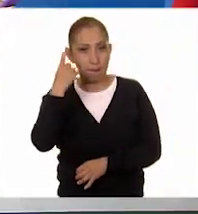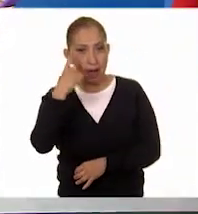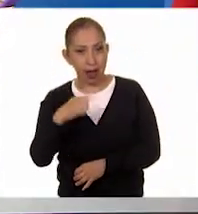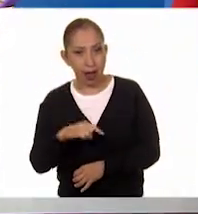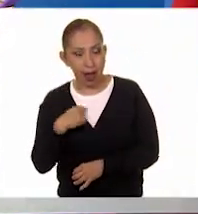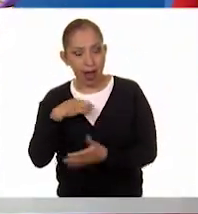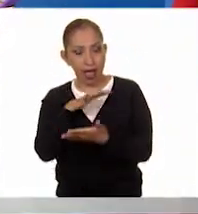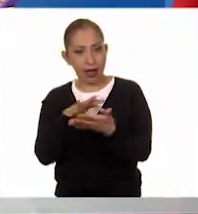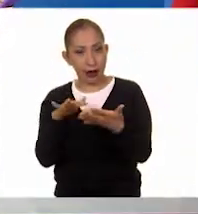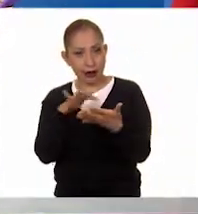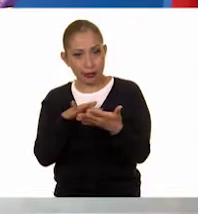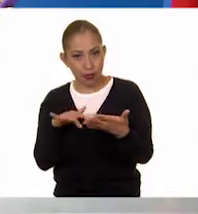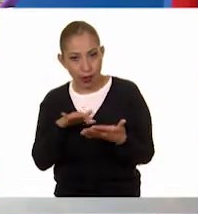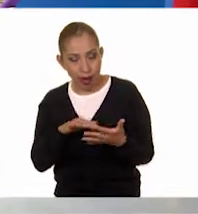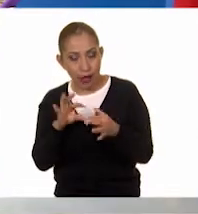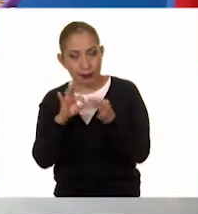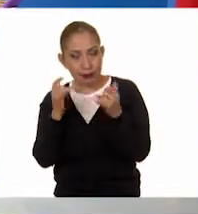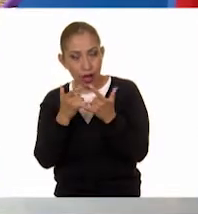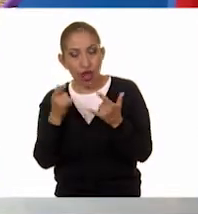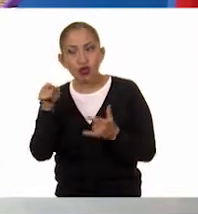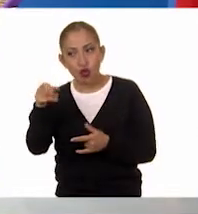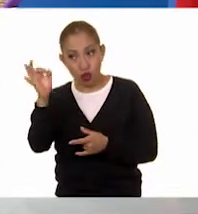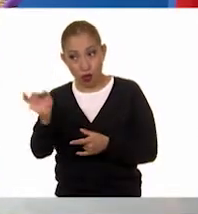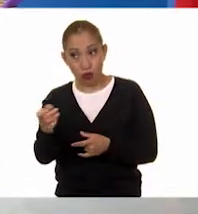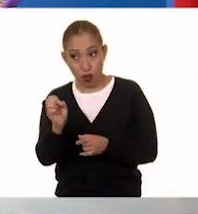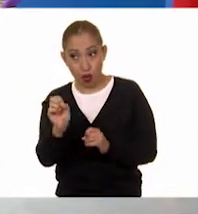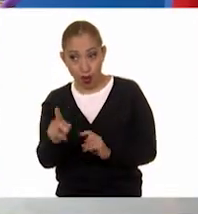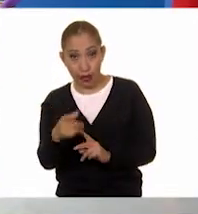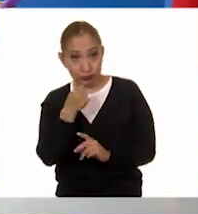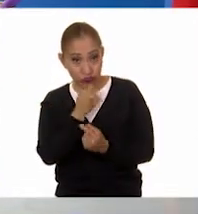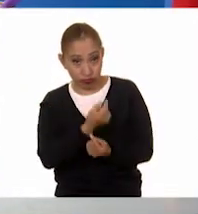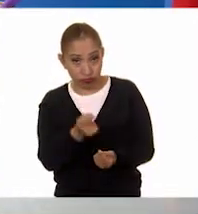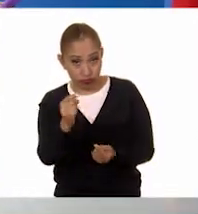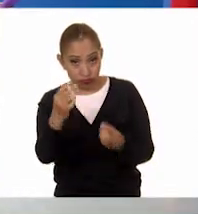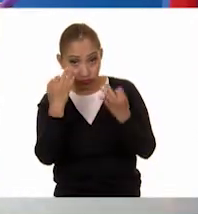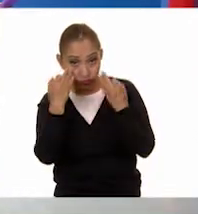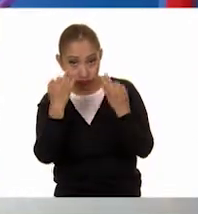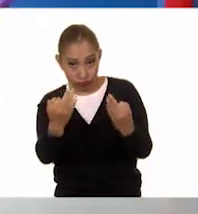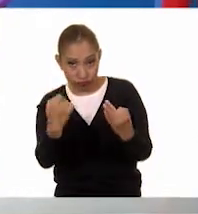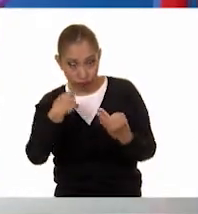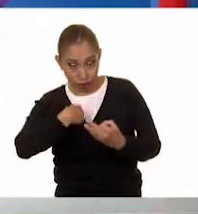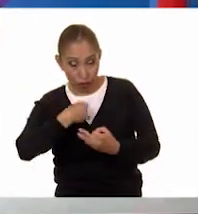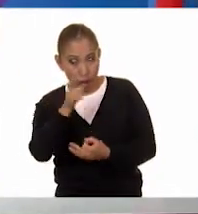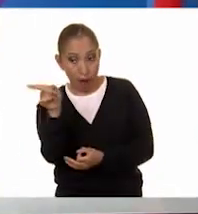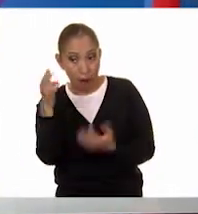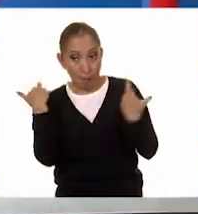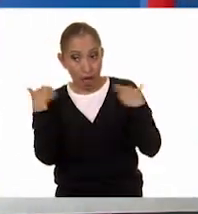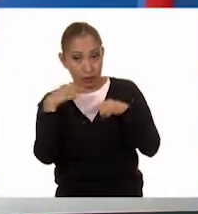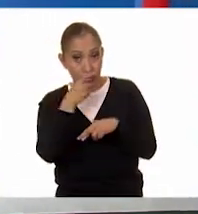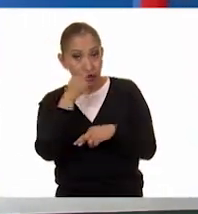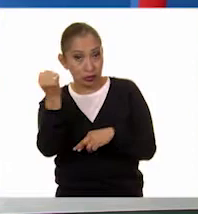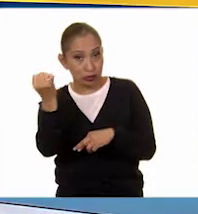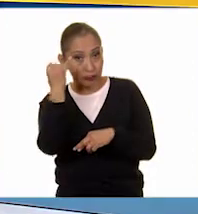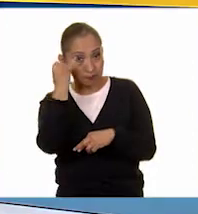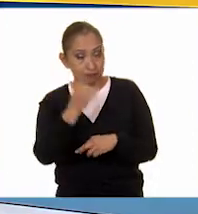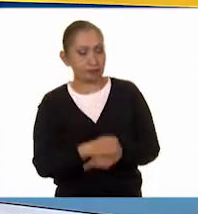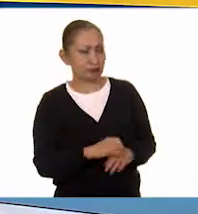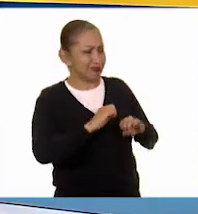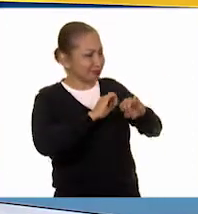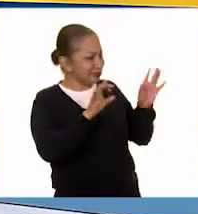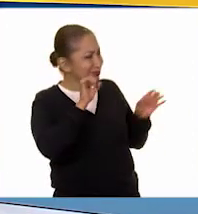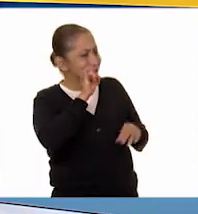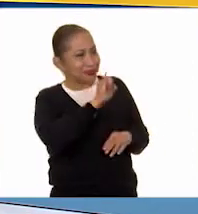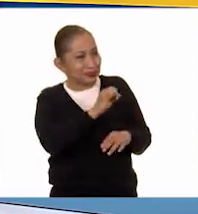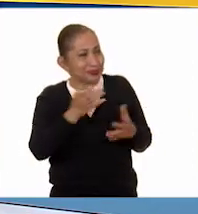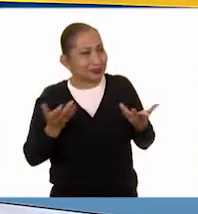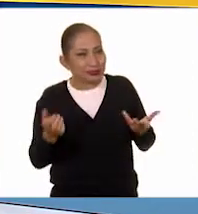lectura del cuento y que tú aceptaste, Gaby. Niñas y niños, ustedes son testigos que la maestra me dijo que sí. Por supuesto que sí,